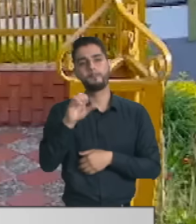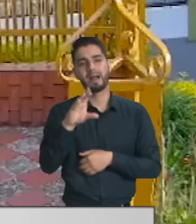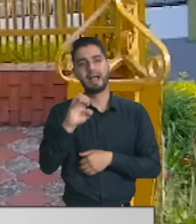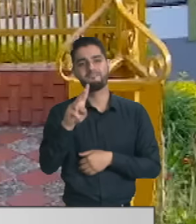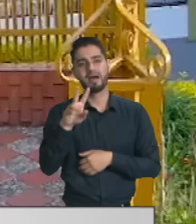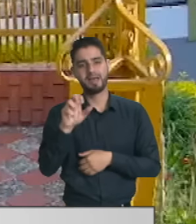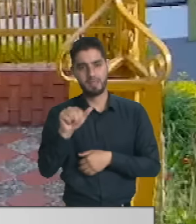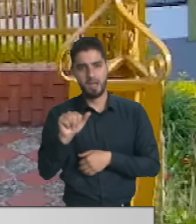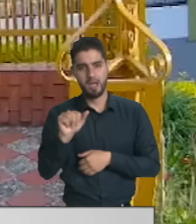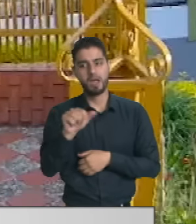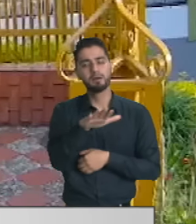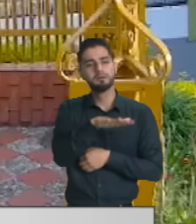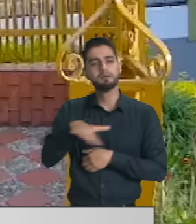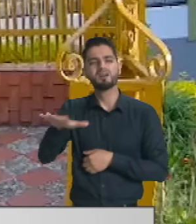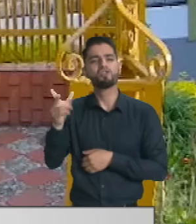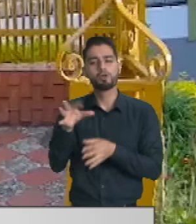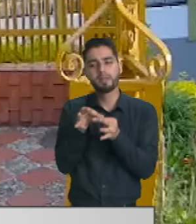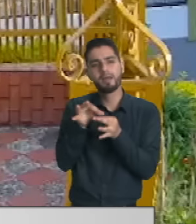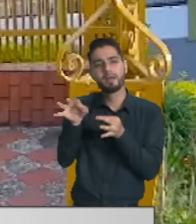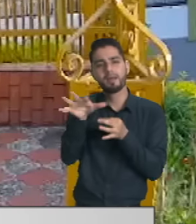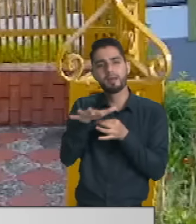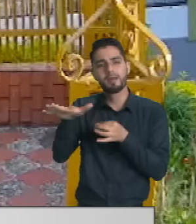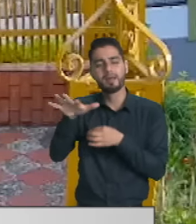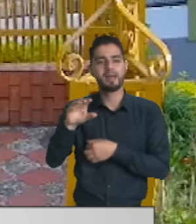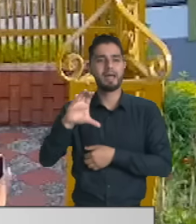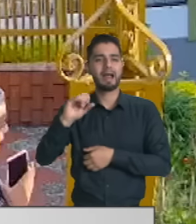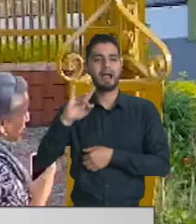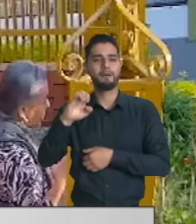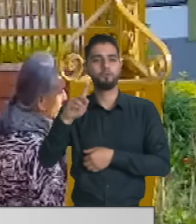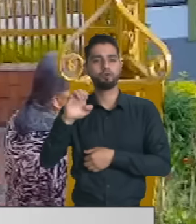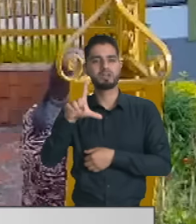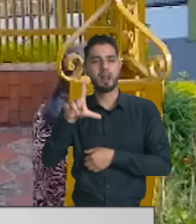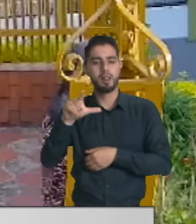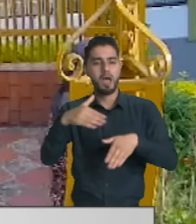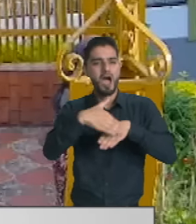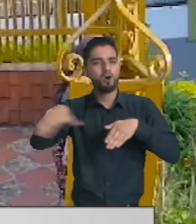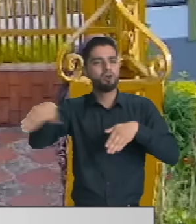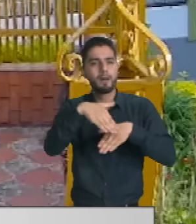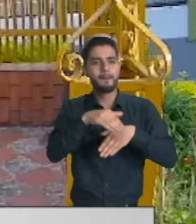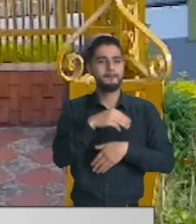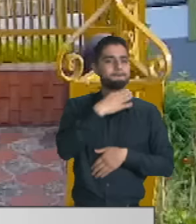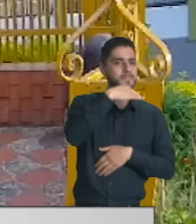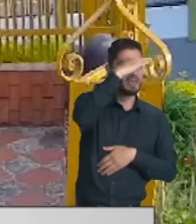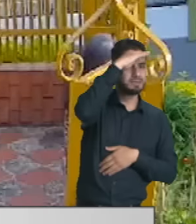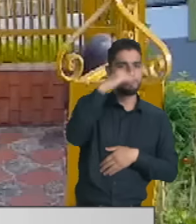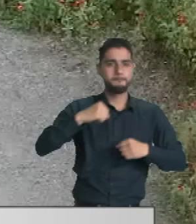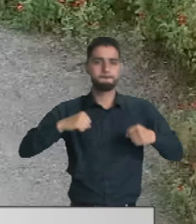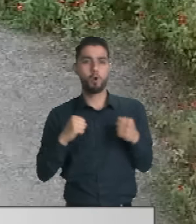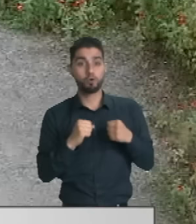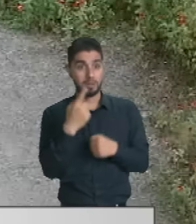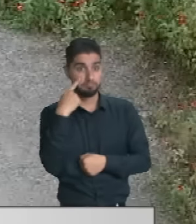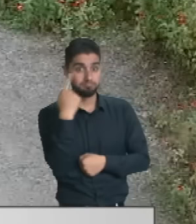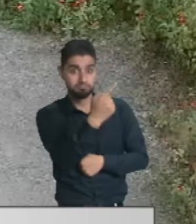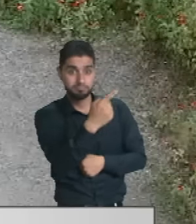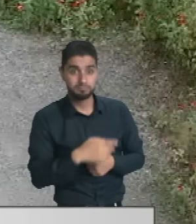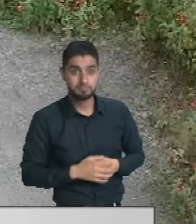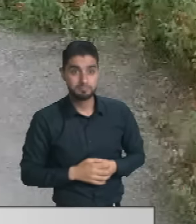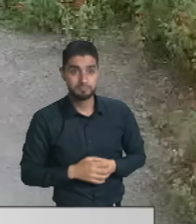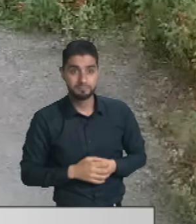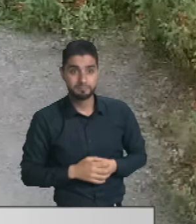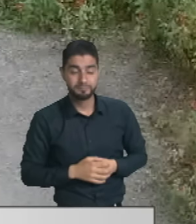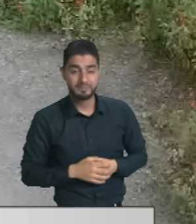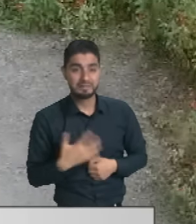específicamente en la vereda El Cabuyal, en la autopista Medellín-Bogotá. Atención a estas imágenes que ustedes van a ver a